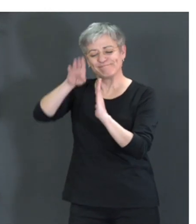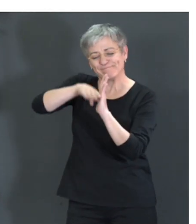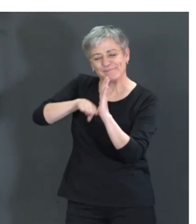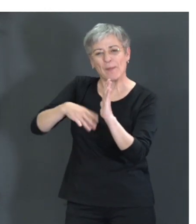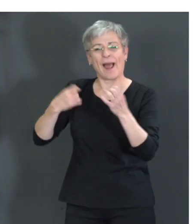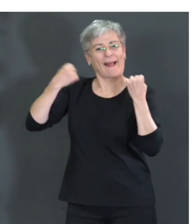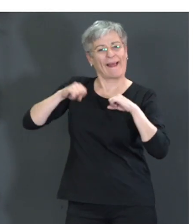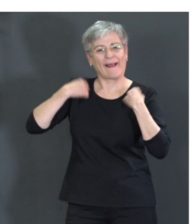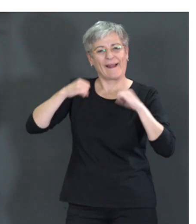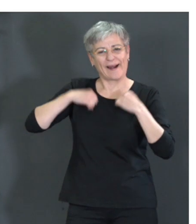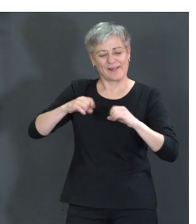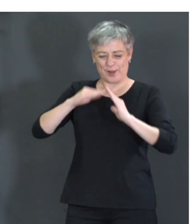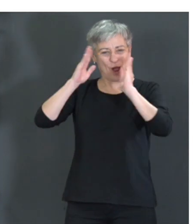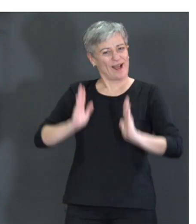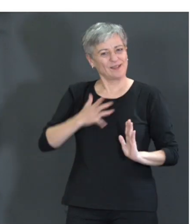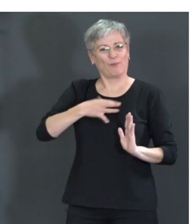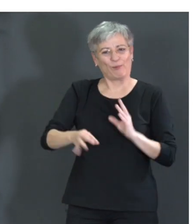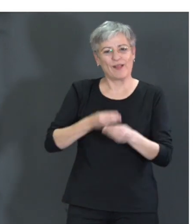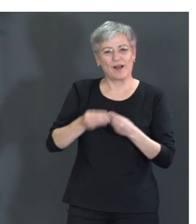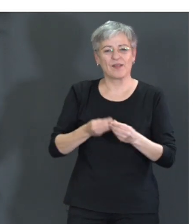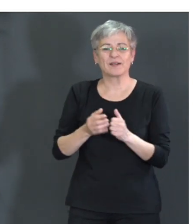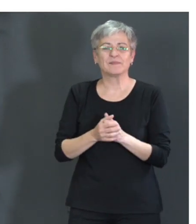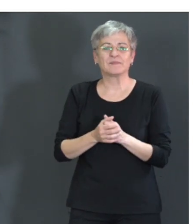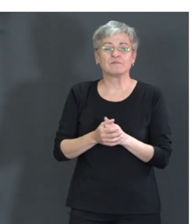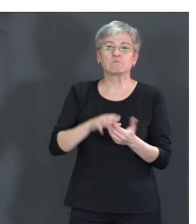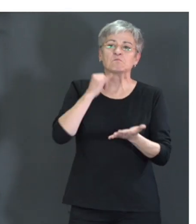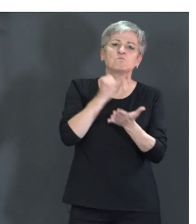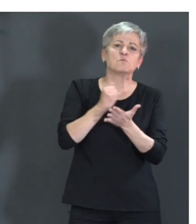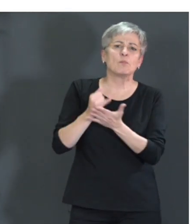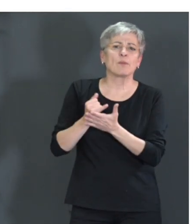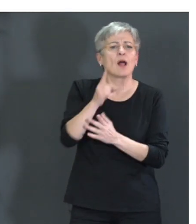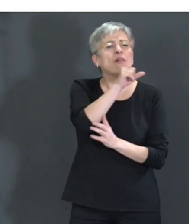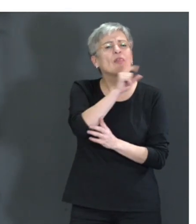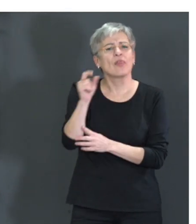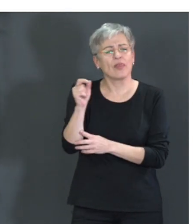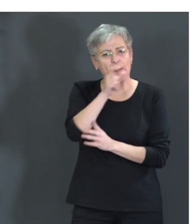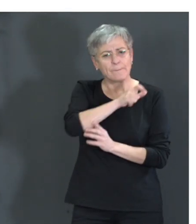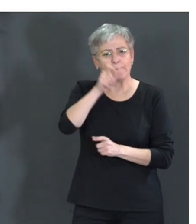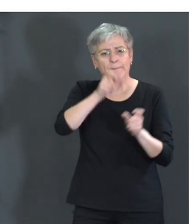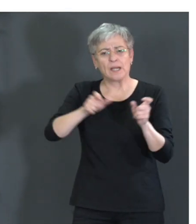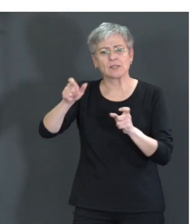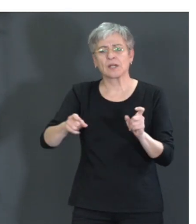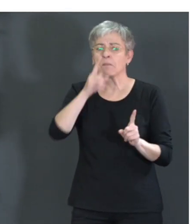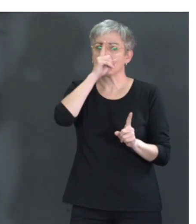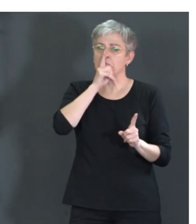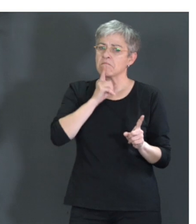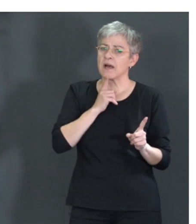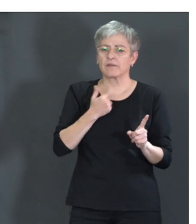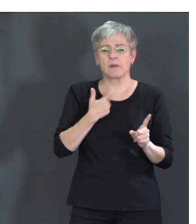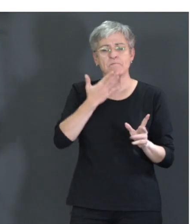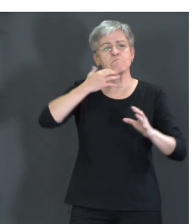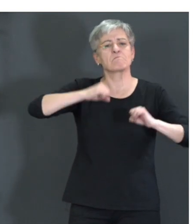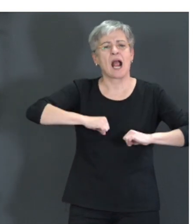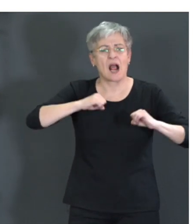casa. Hicimos una evaluación de ese piloto. Lo probaron 100 personas con un perfil principalmente de